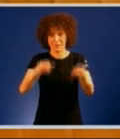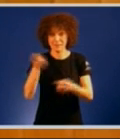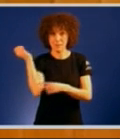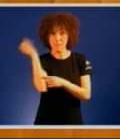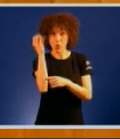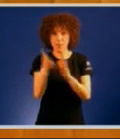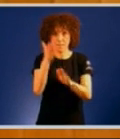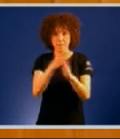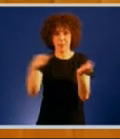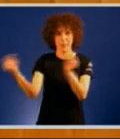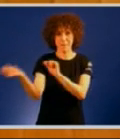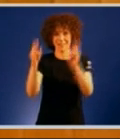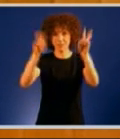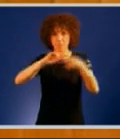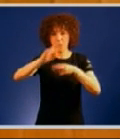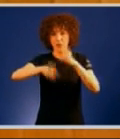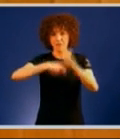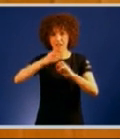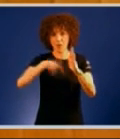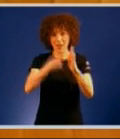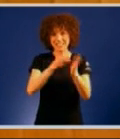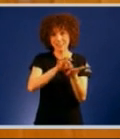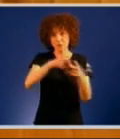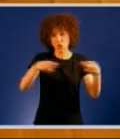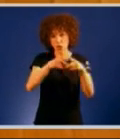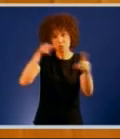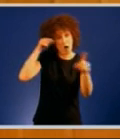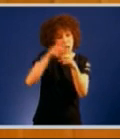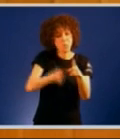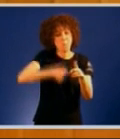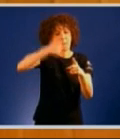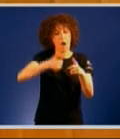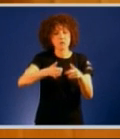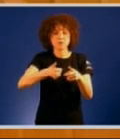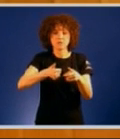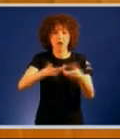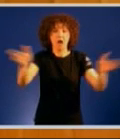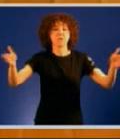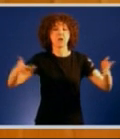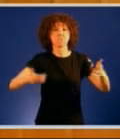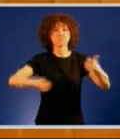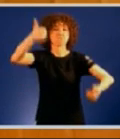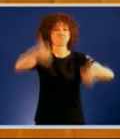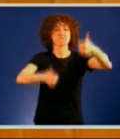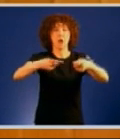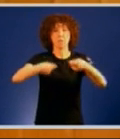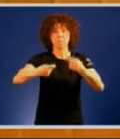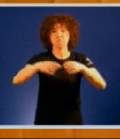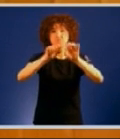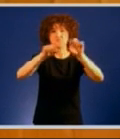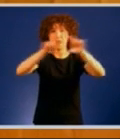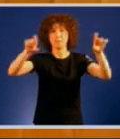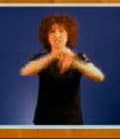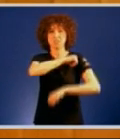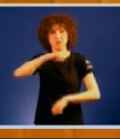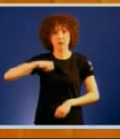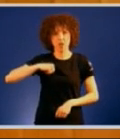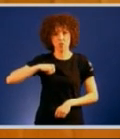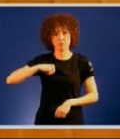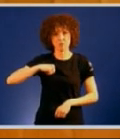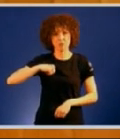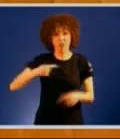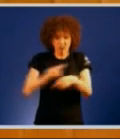ponencia da modificación da Lei de Servizos Sociais que tende ademais a abrir o mercado ás empresas privadas en troques